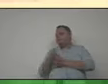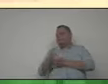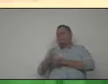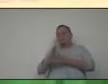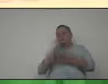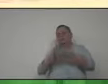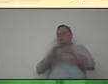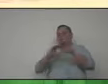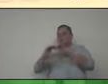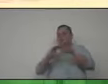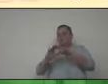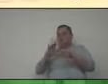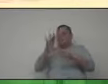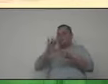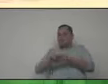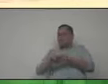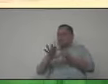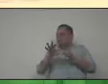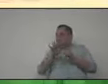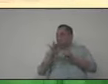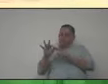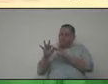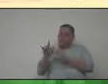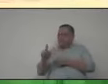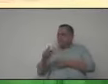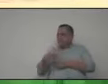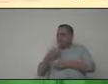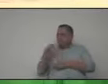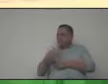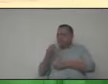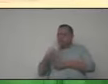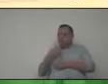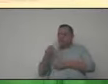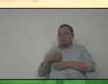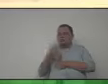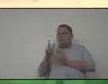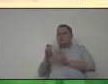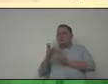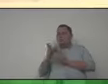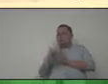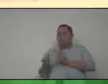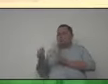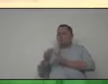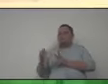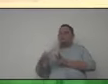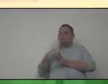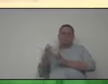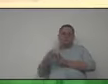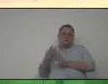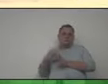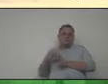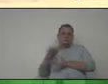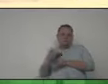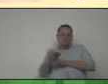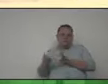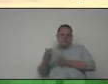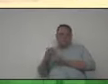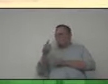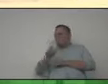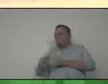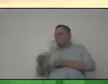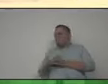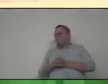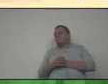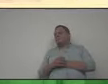atención de asignación de citas de especialistas. Era otro de los dos temas importantes que los usuarios nos